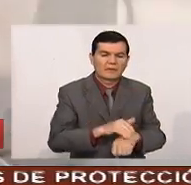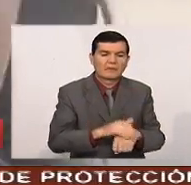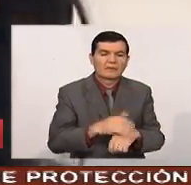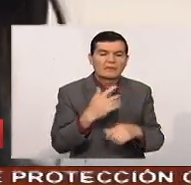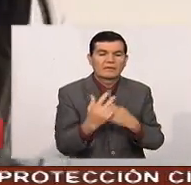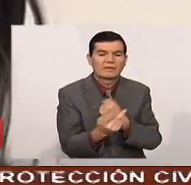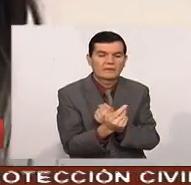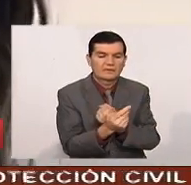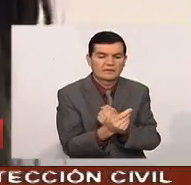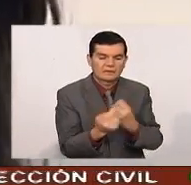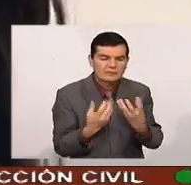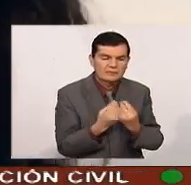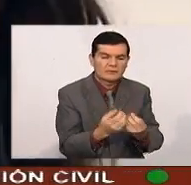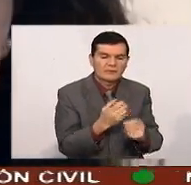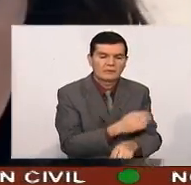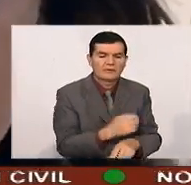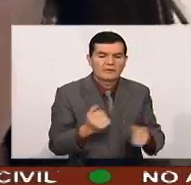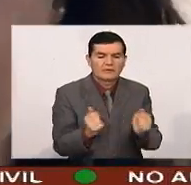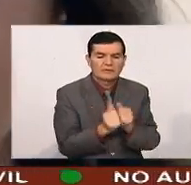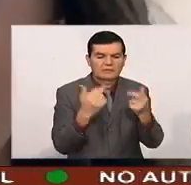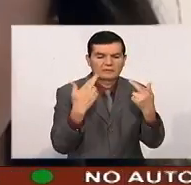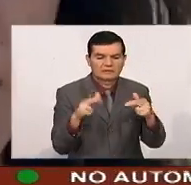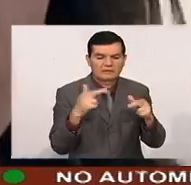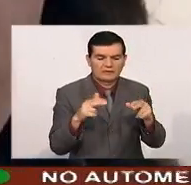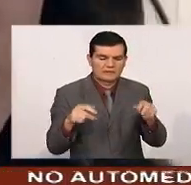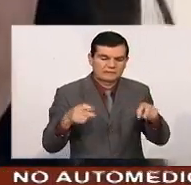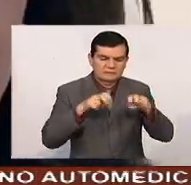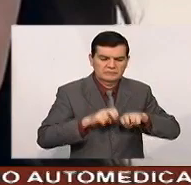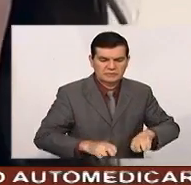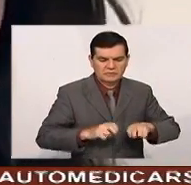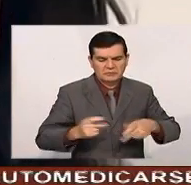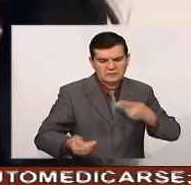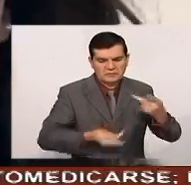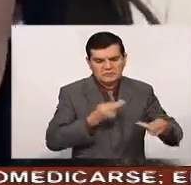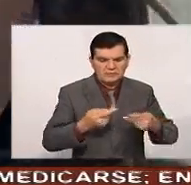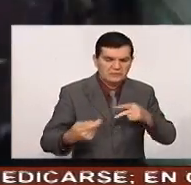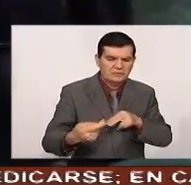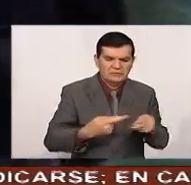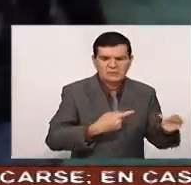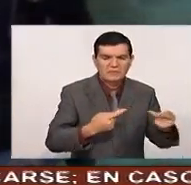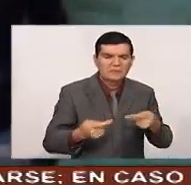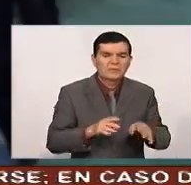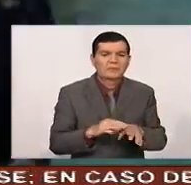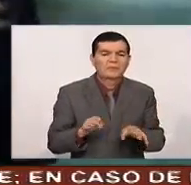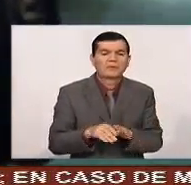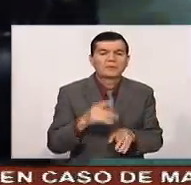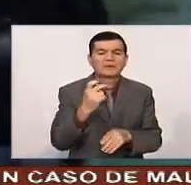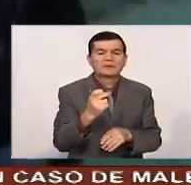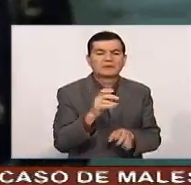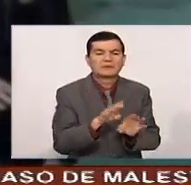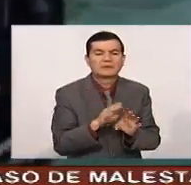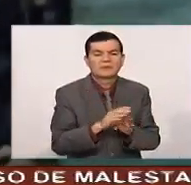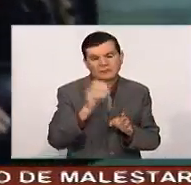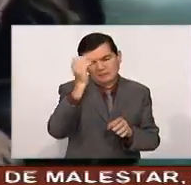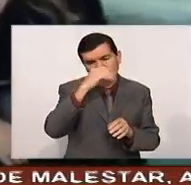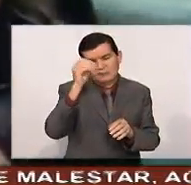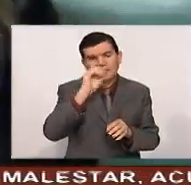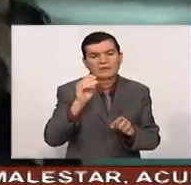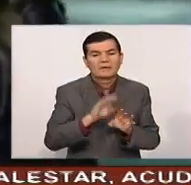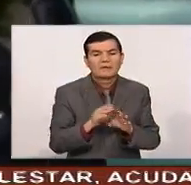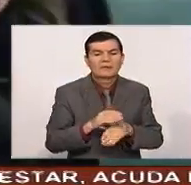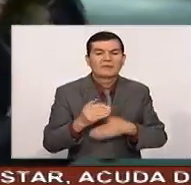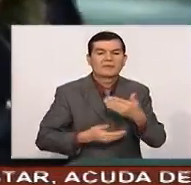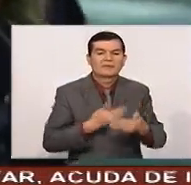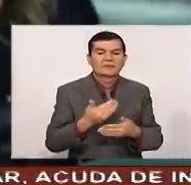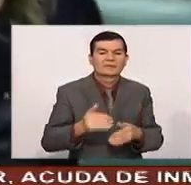de televisión fuera de un restaurante. Ahí le hacen unas preguntas y bueno, una de ellas, su opinión sobre las entrevistas que